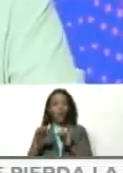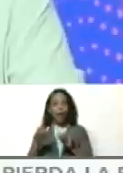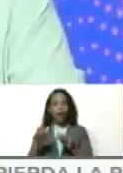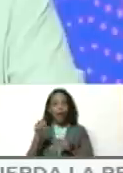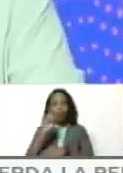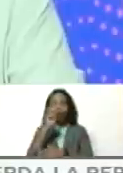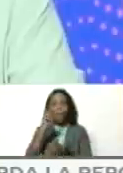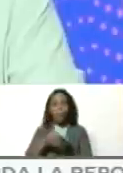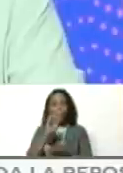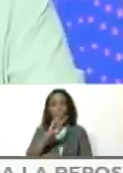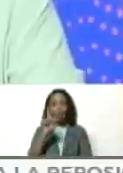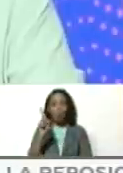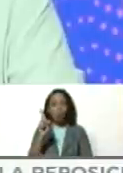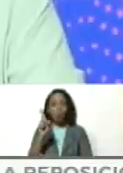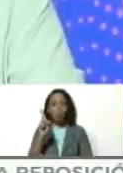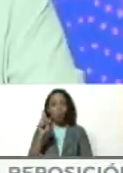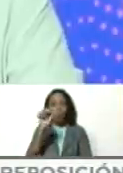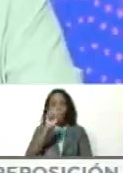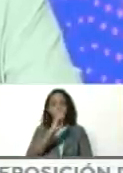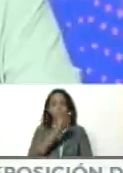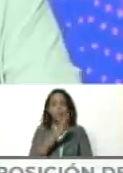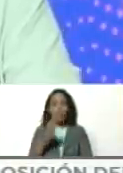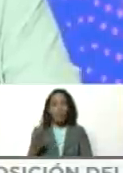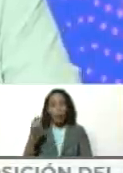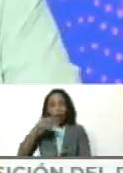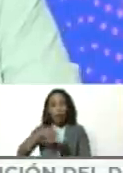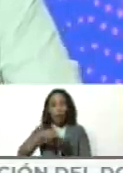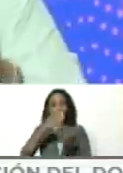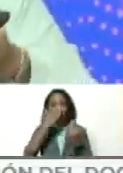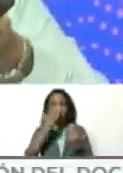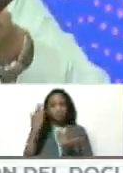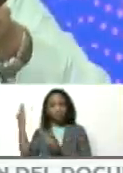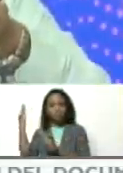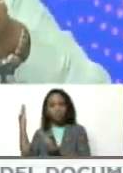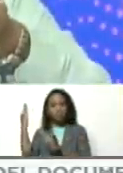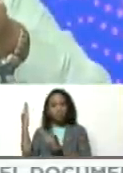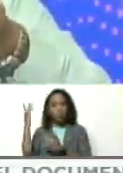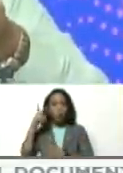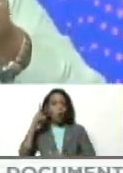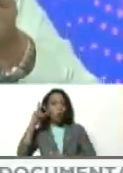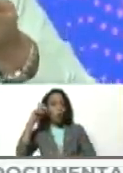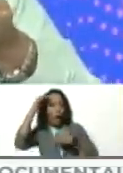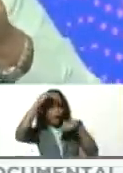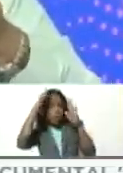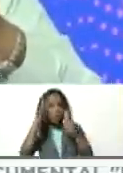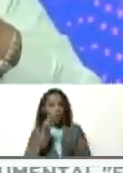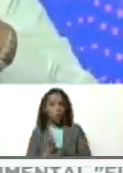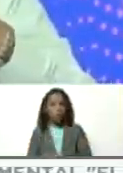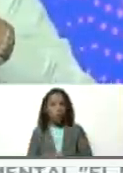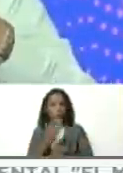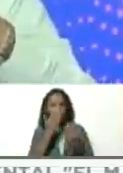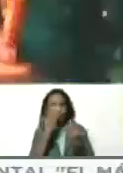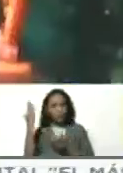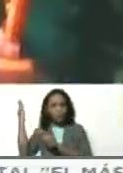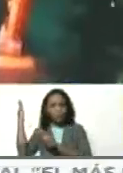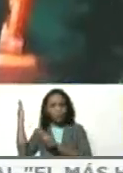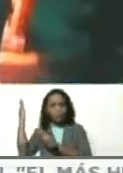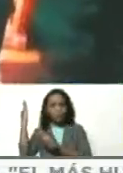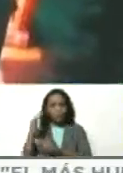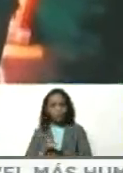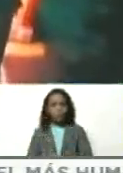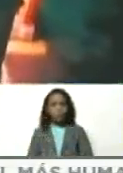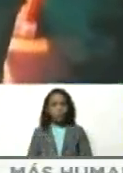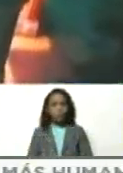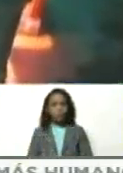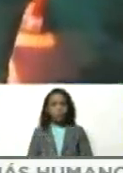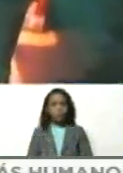2021. Bicentenario de Carabobo. Miren qué canción tan bonita. Vamos a escucharla. Adelante.